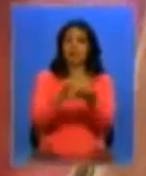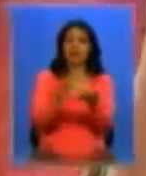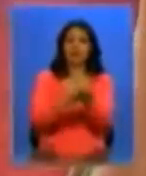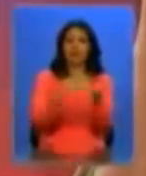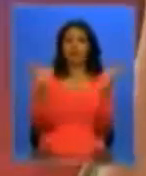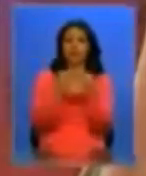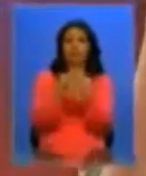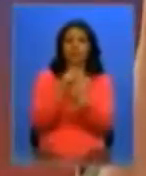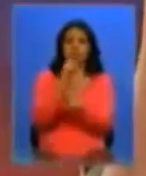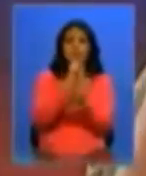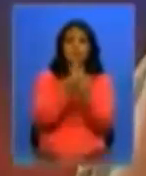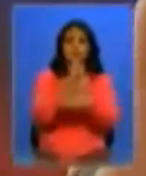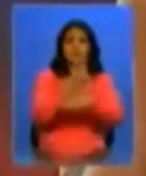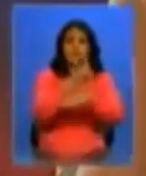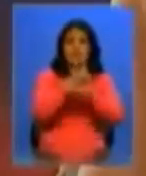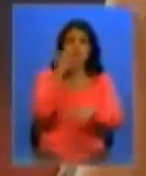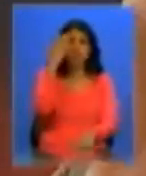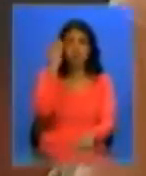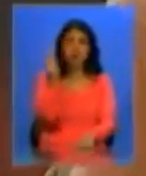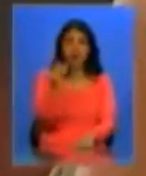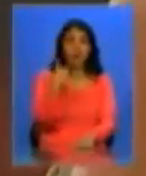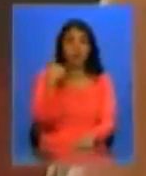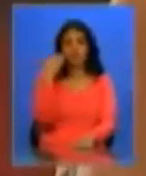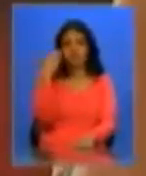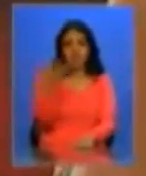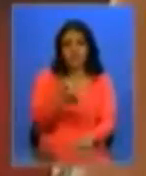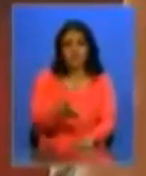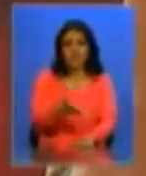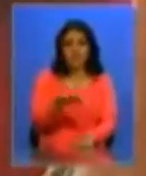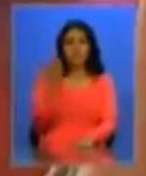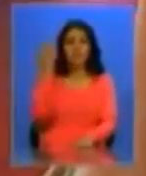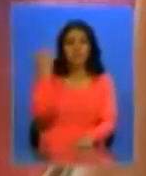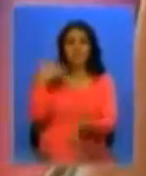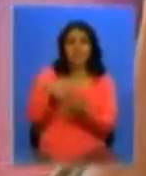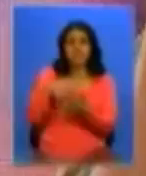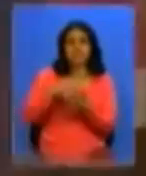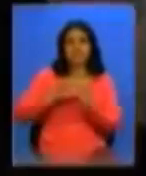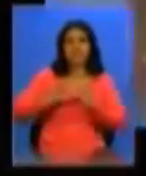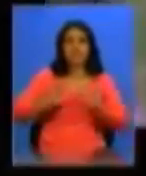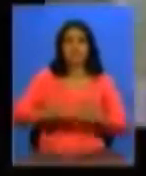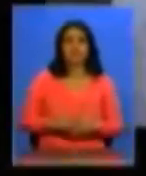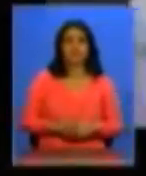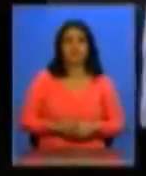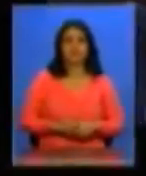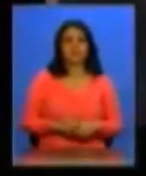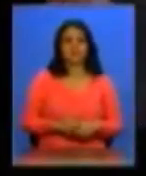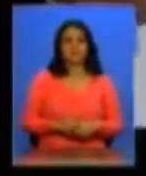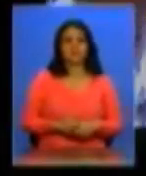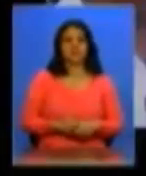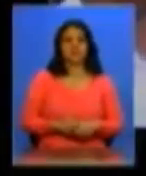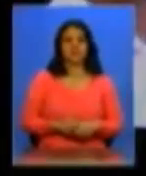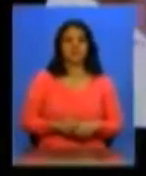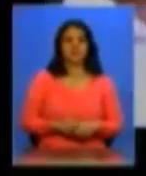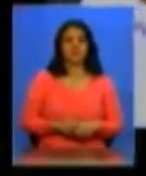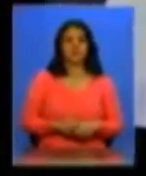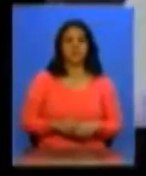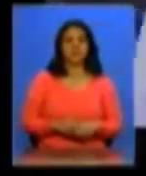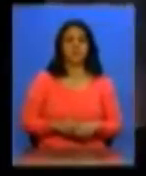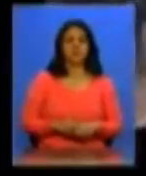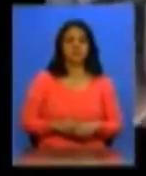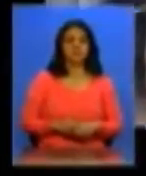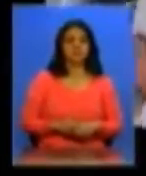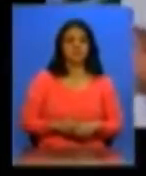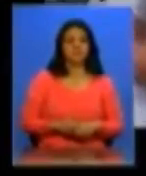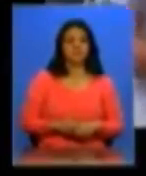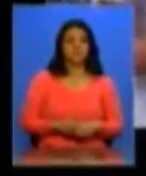los directivos lo saben. Tal vez los jóvenes actuales no, porque no estudiaron en esa época. Pero desde las cosas más sencillas se nota el